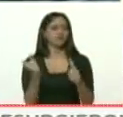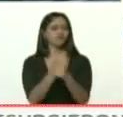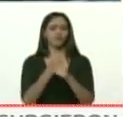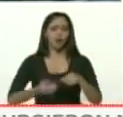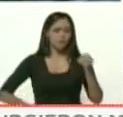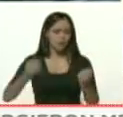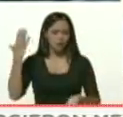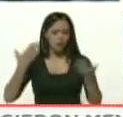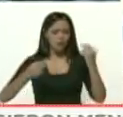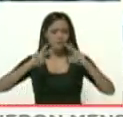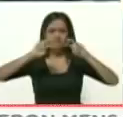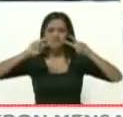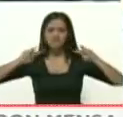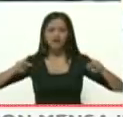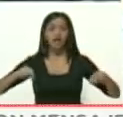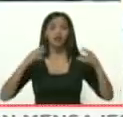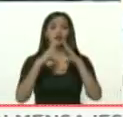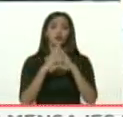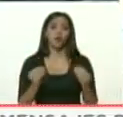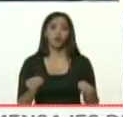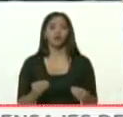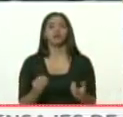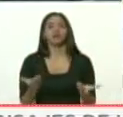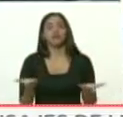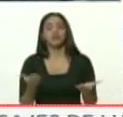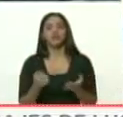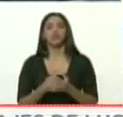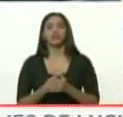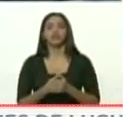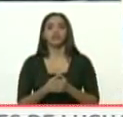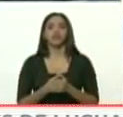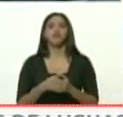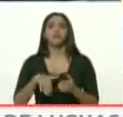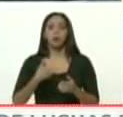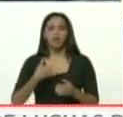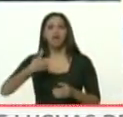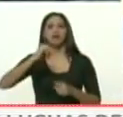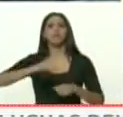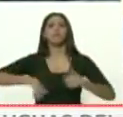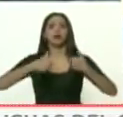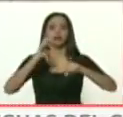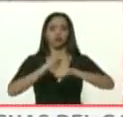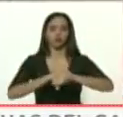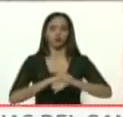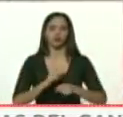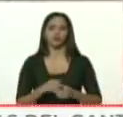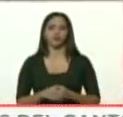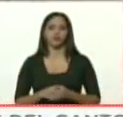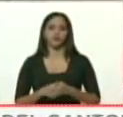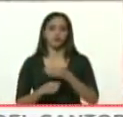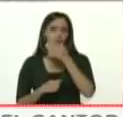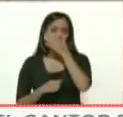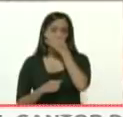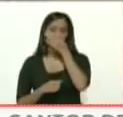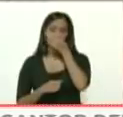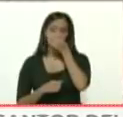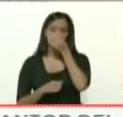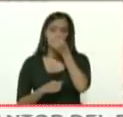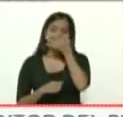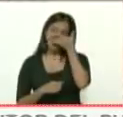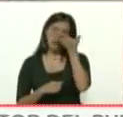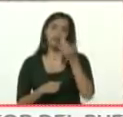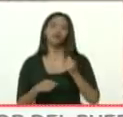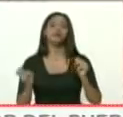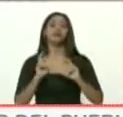territorio nacional y bueno, no se descartan otras detenciones. El tema fronterizo en este caso